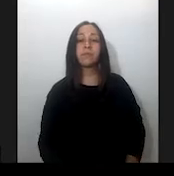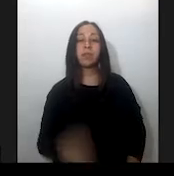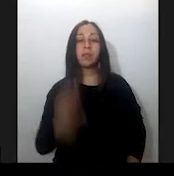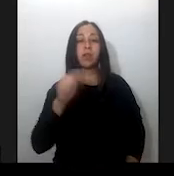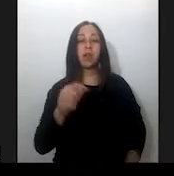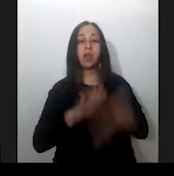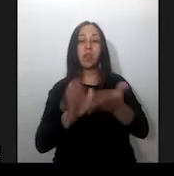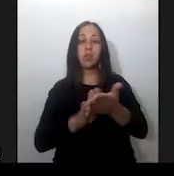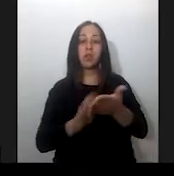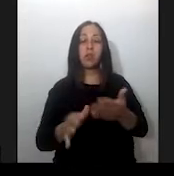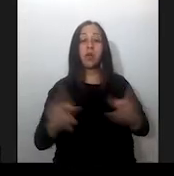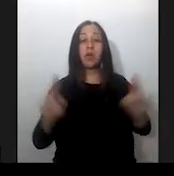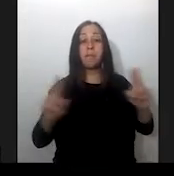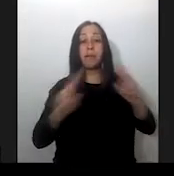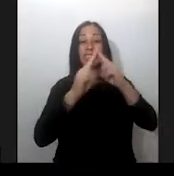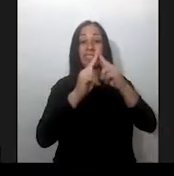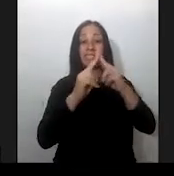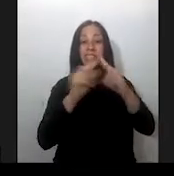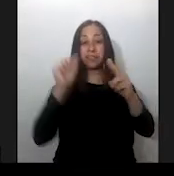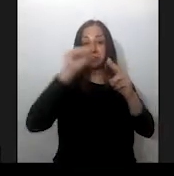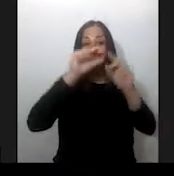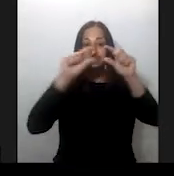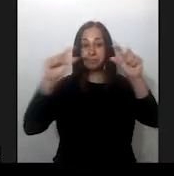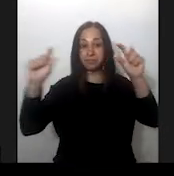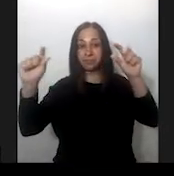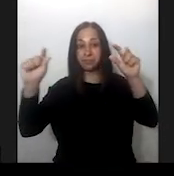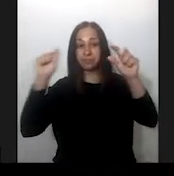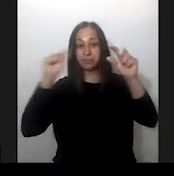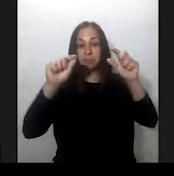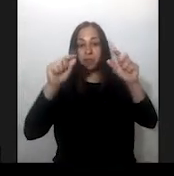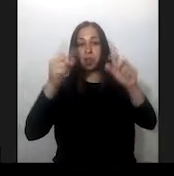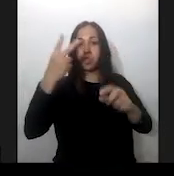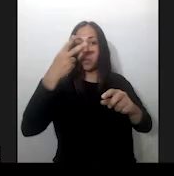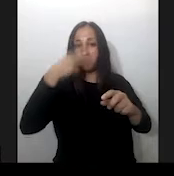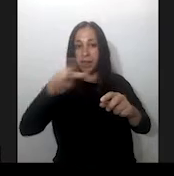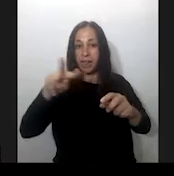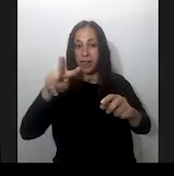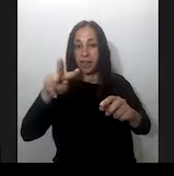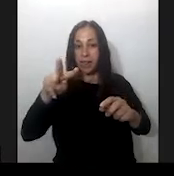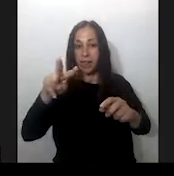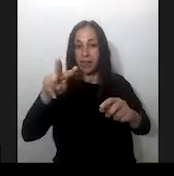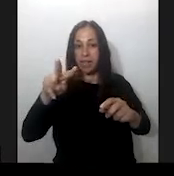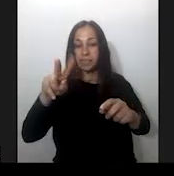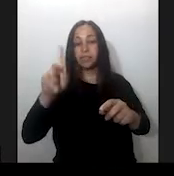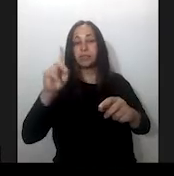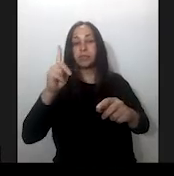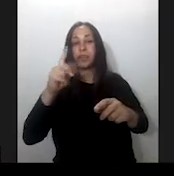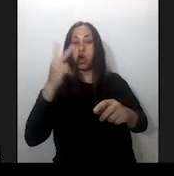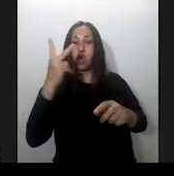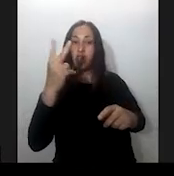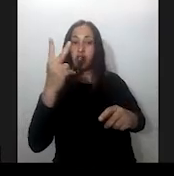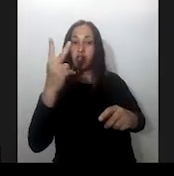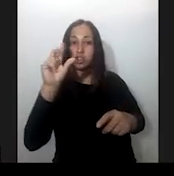Vamos a volver a poner un registro de París, bien, que en este caso tiene 2000. Vamos a poner